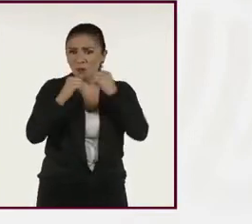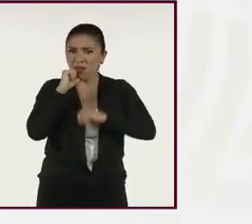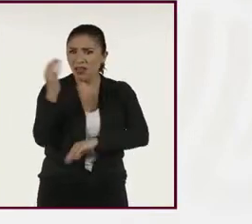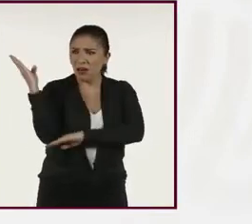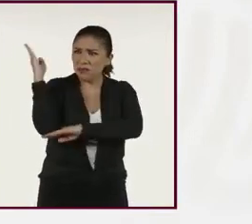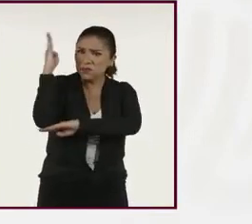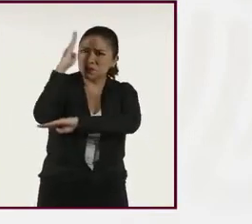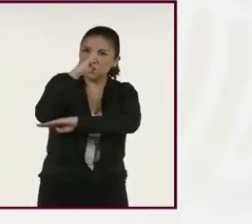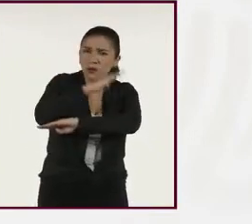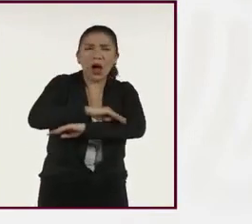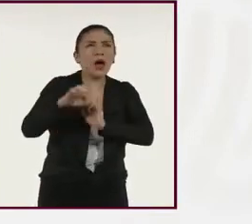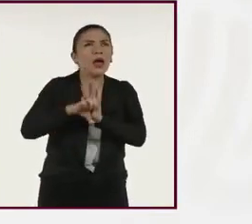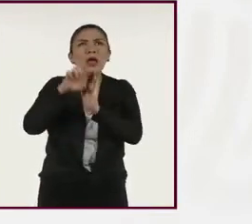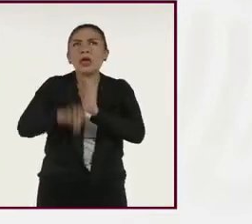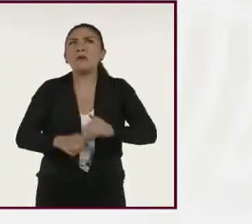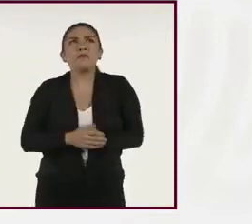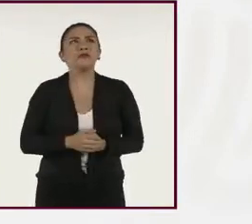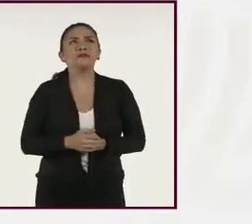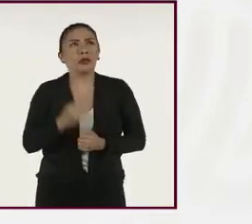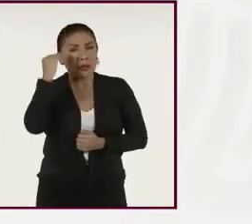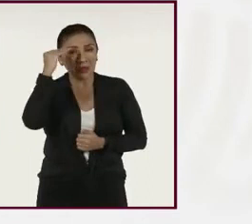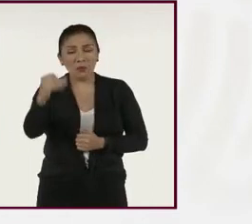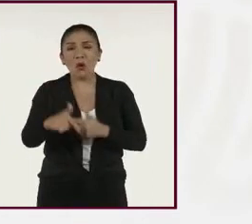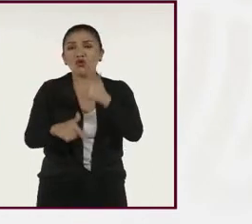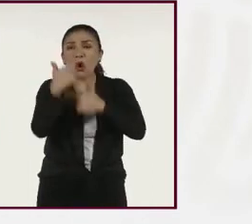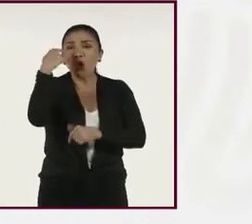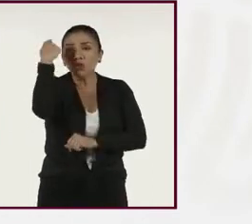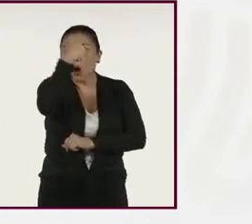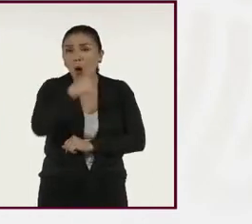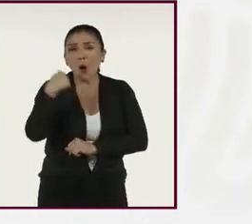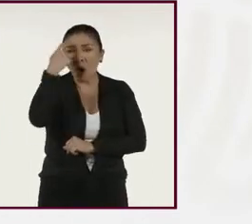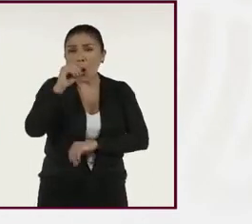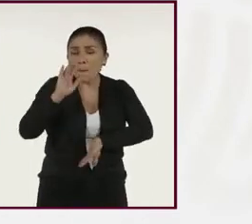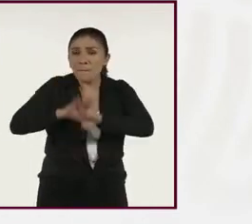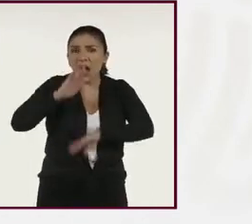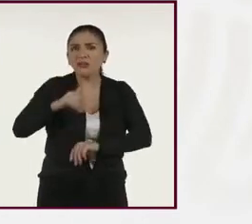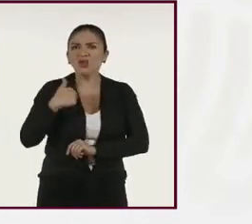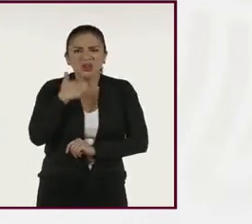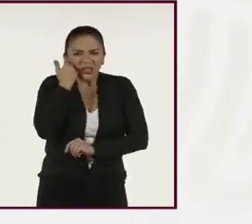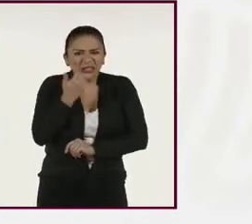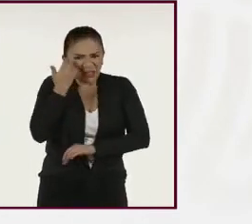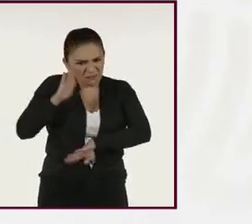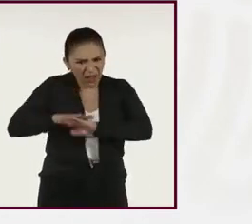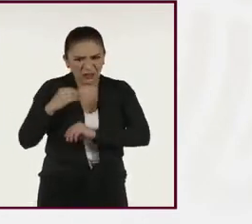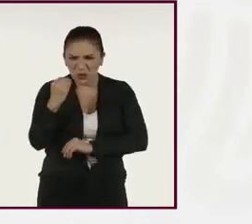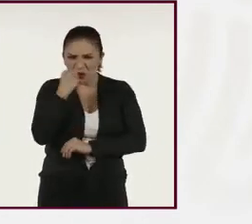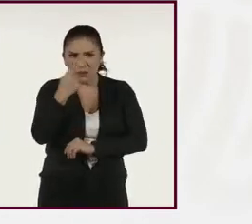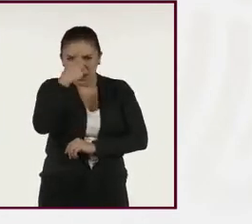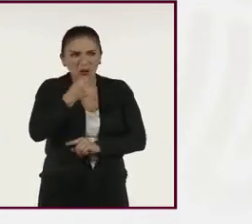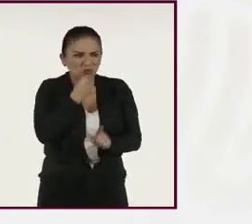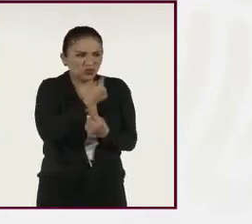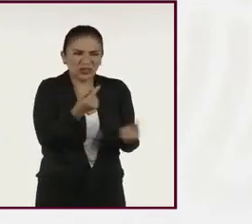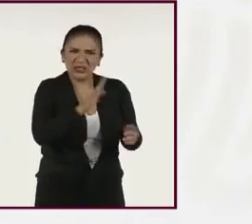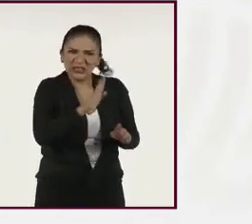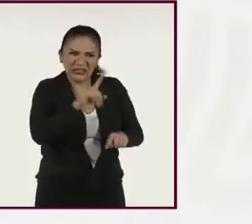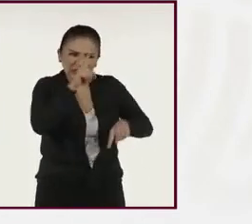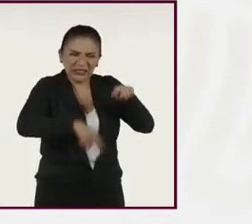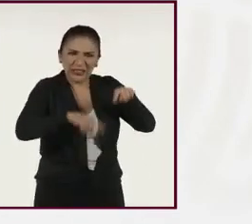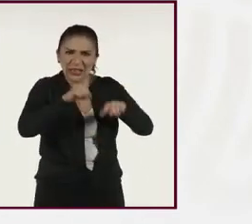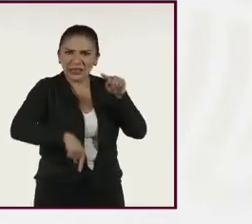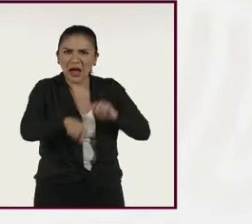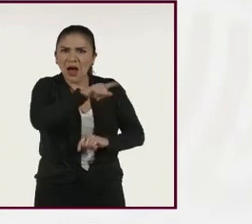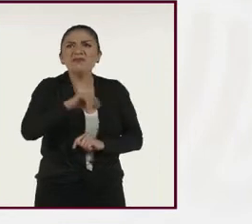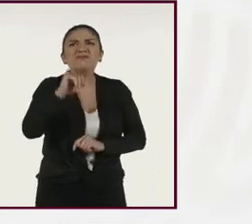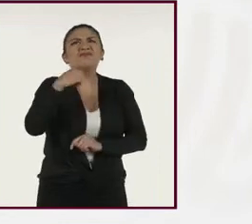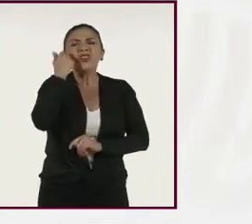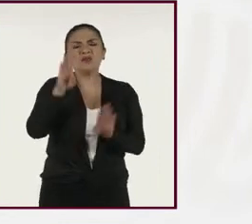aquellos ayunos que van a más de 12 horas y que es algo propositivo que buscan hacer los niños y adolescentes con la